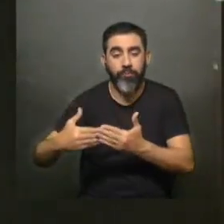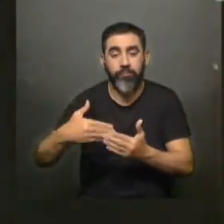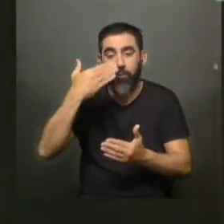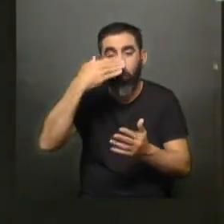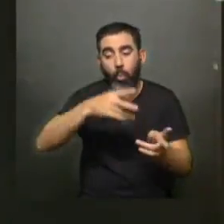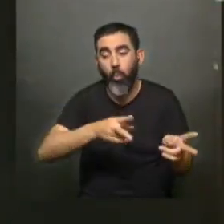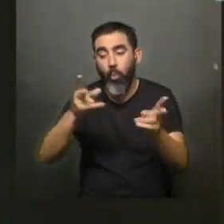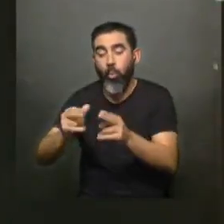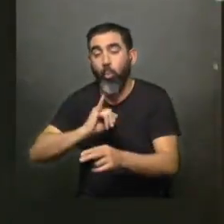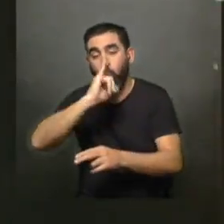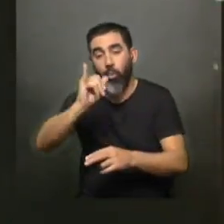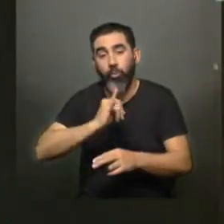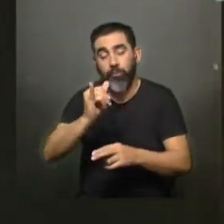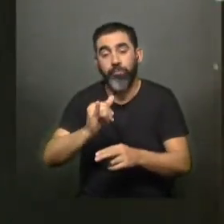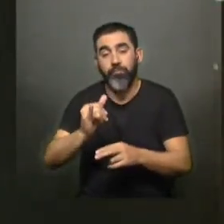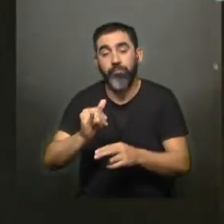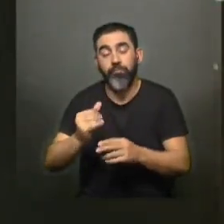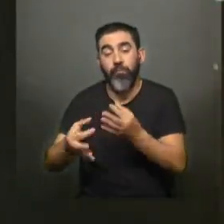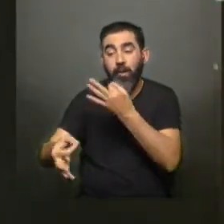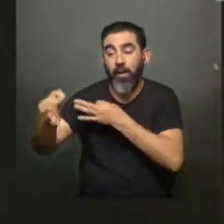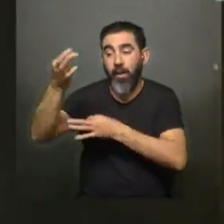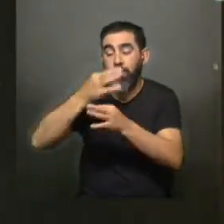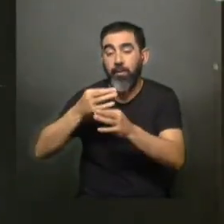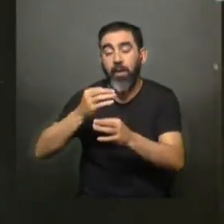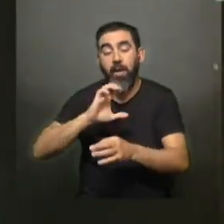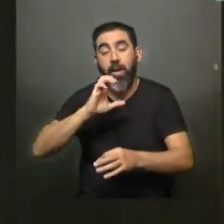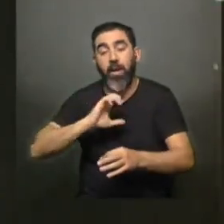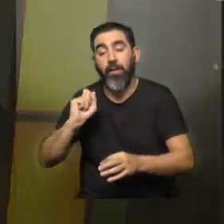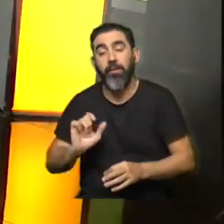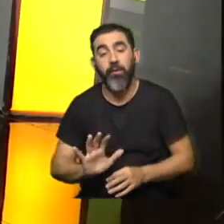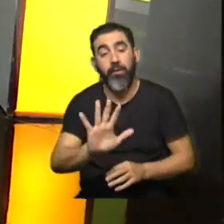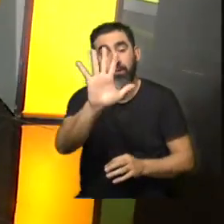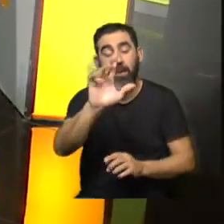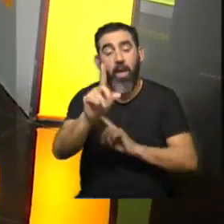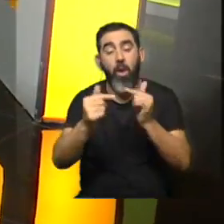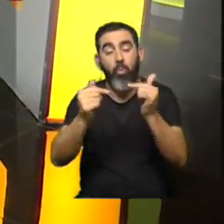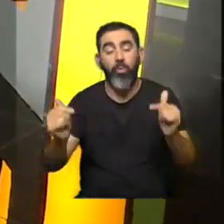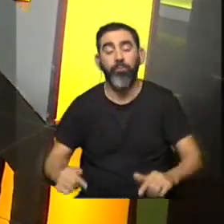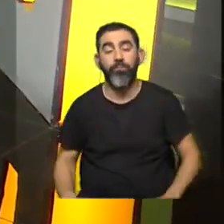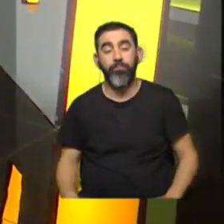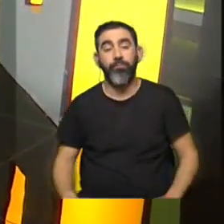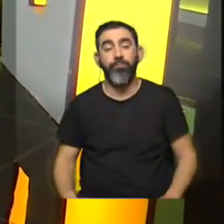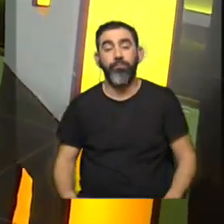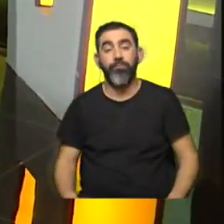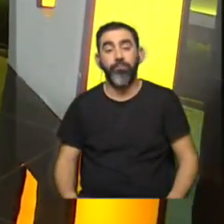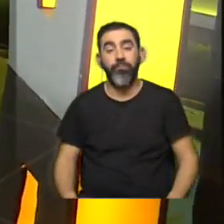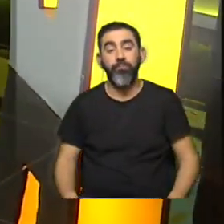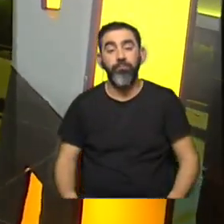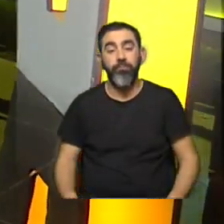última parte del informe, Moira nos habla justamente de características particulares de alguna de ellas. A ver.